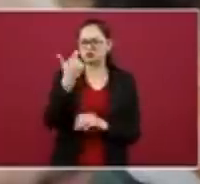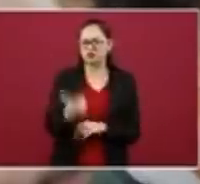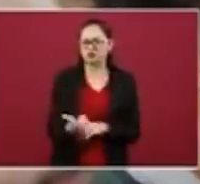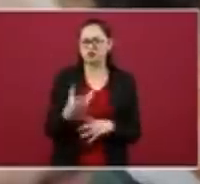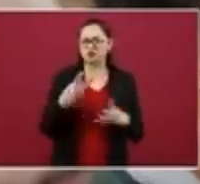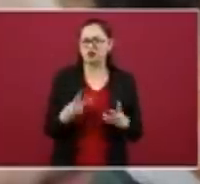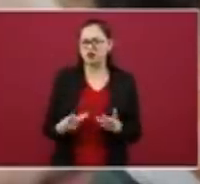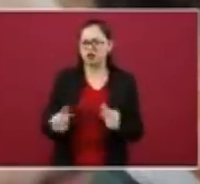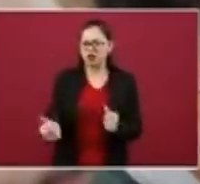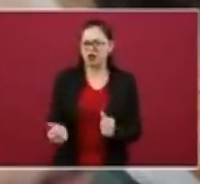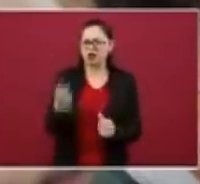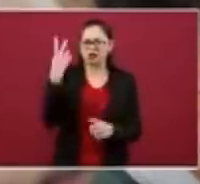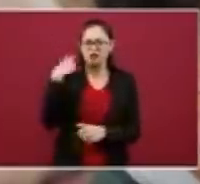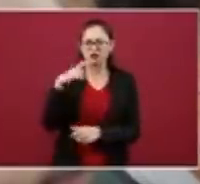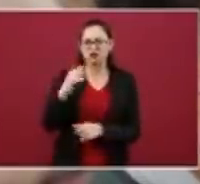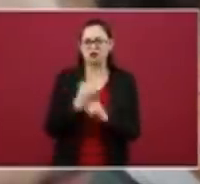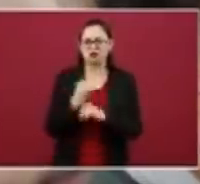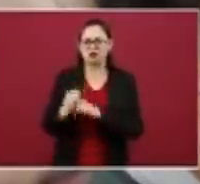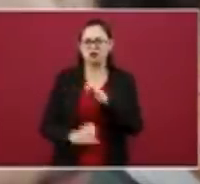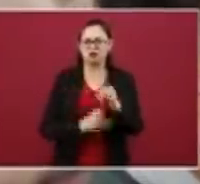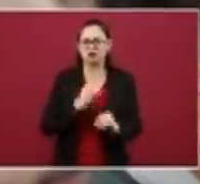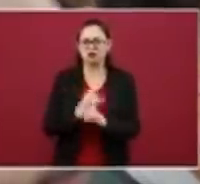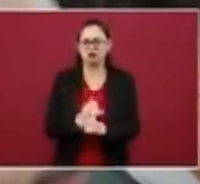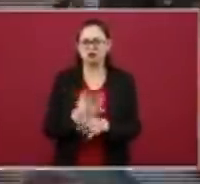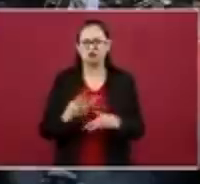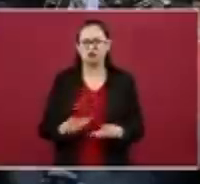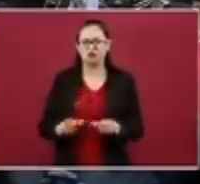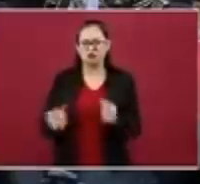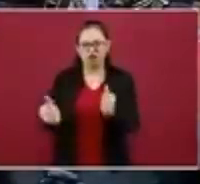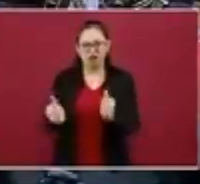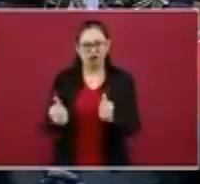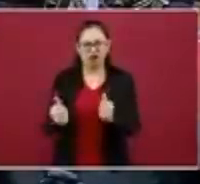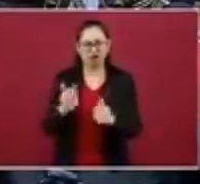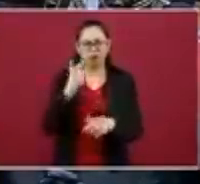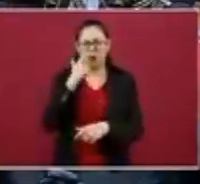por 100 mil pesos para viajes internacionales como este pero caso. Pero esa…